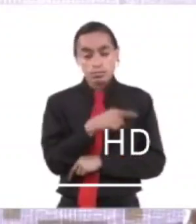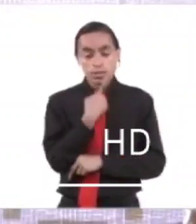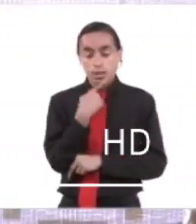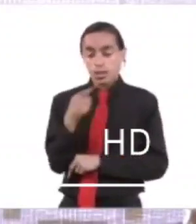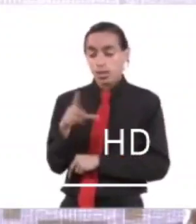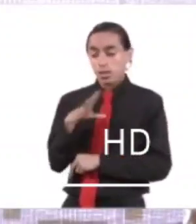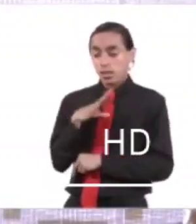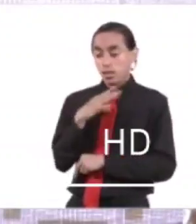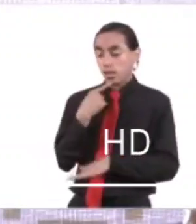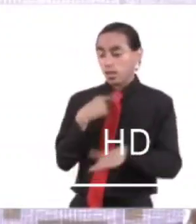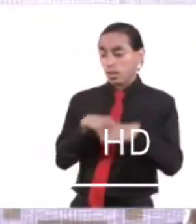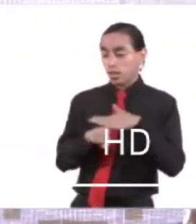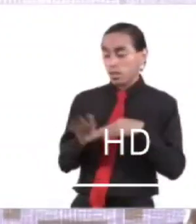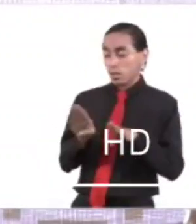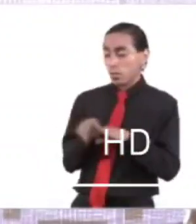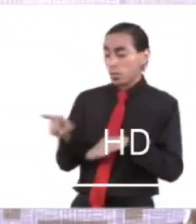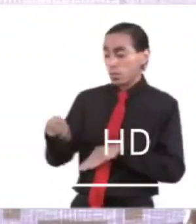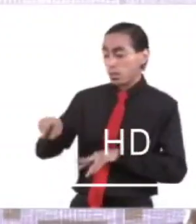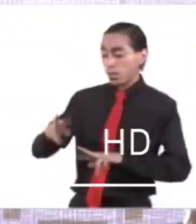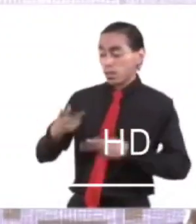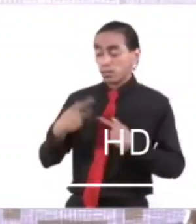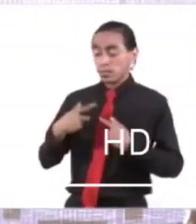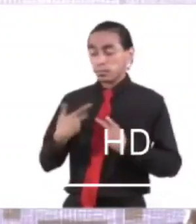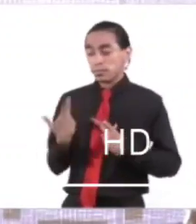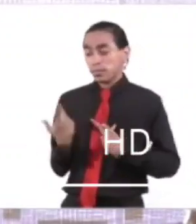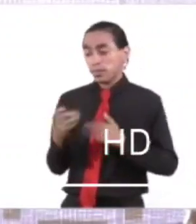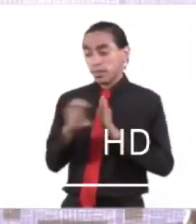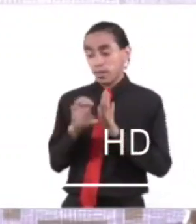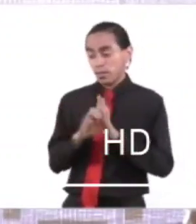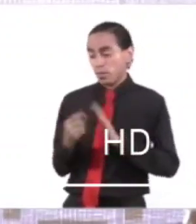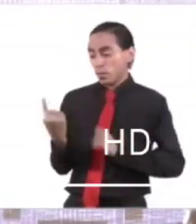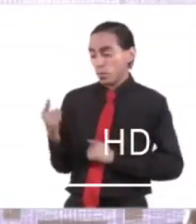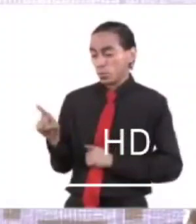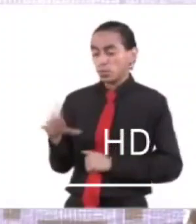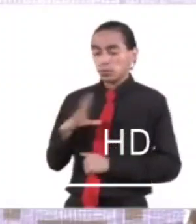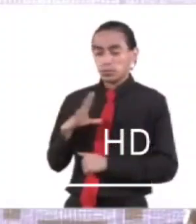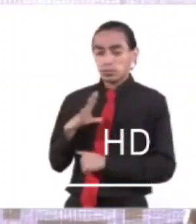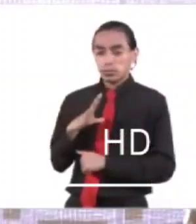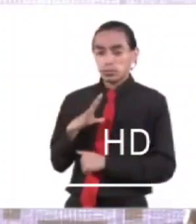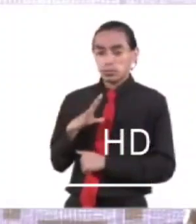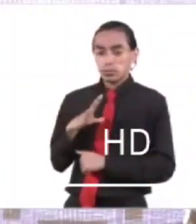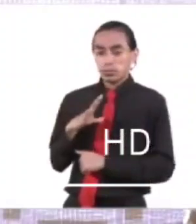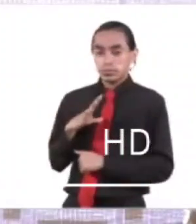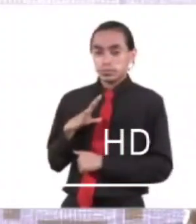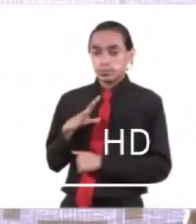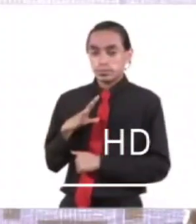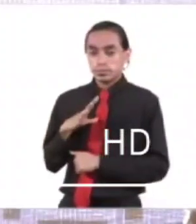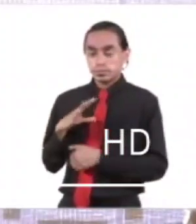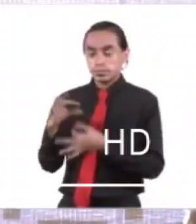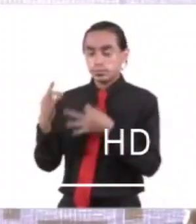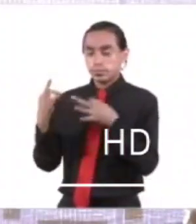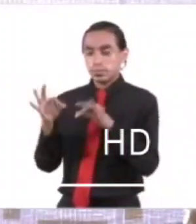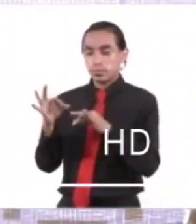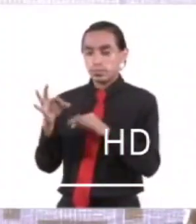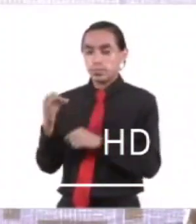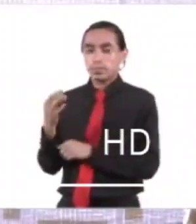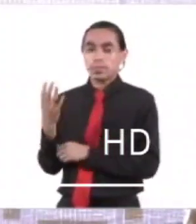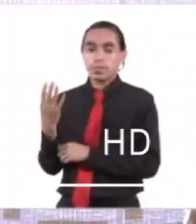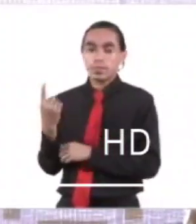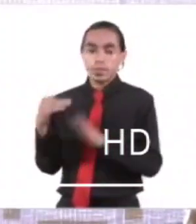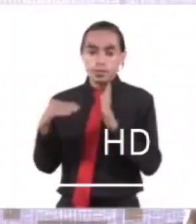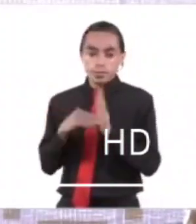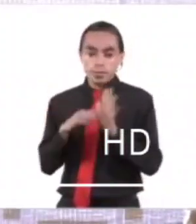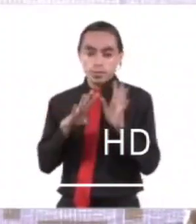esos intelectuales, uno de ellos con el ensayo 1915, de Manuel